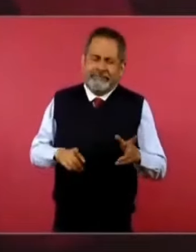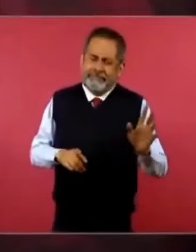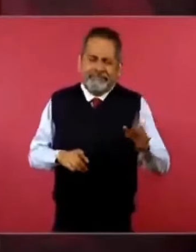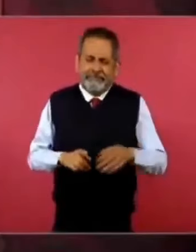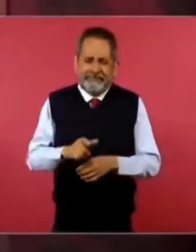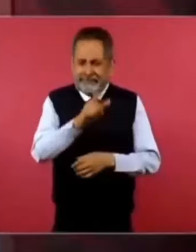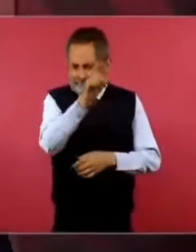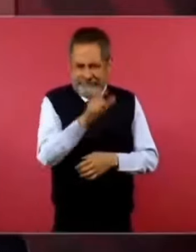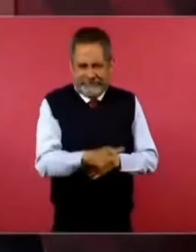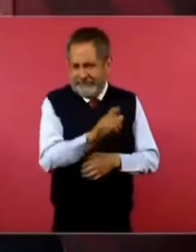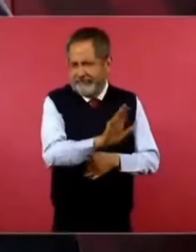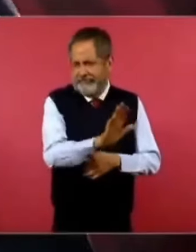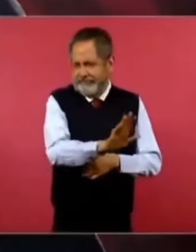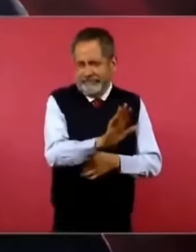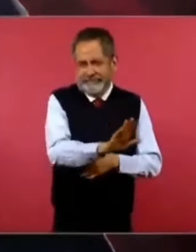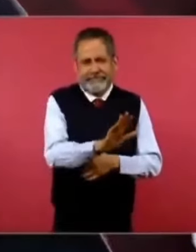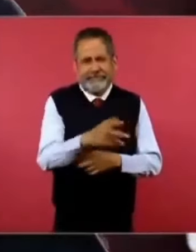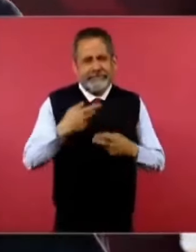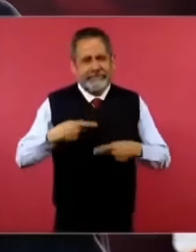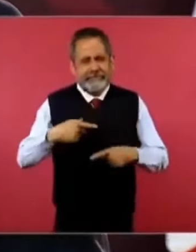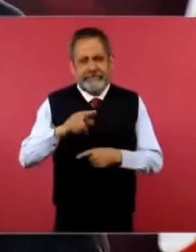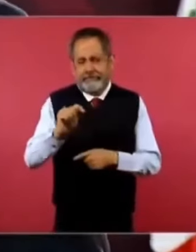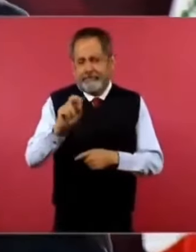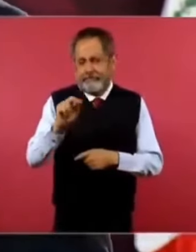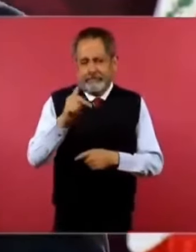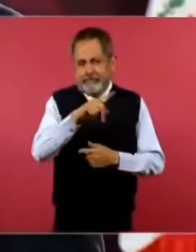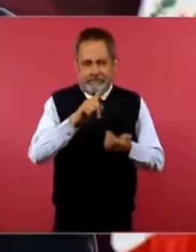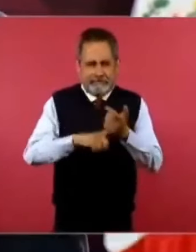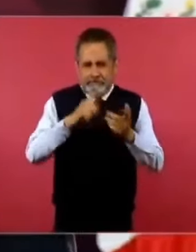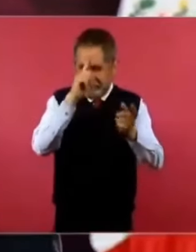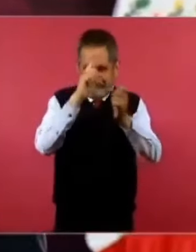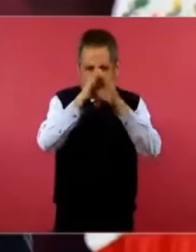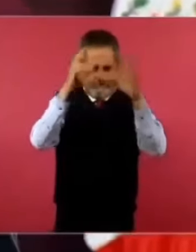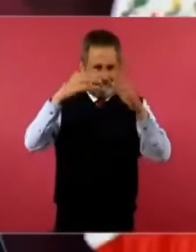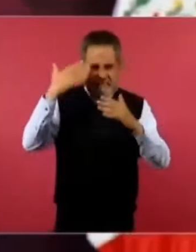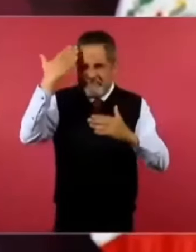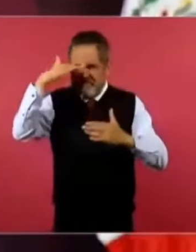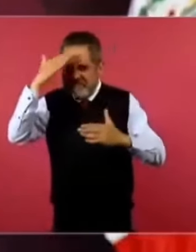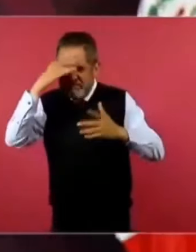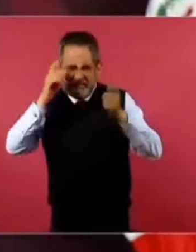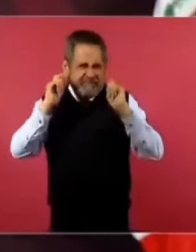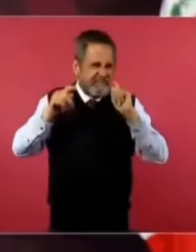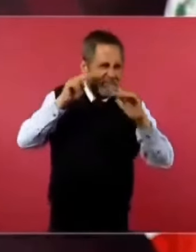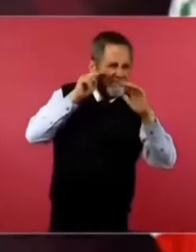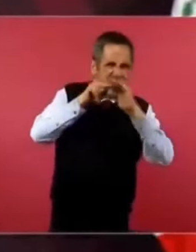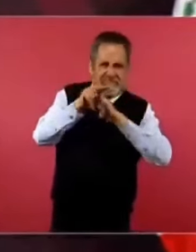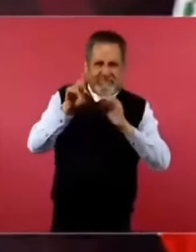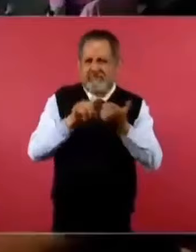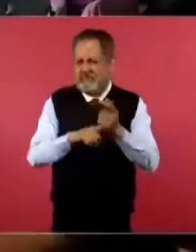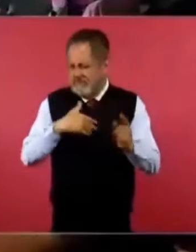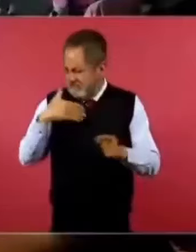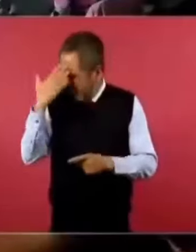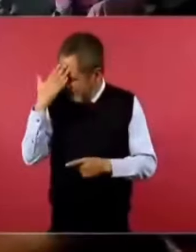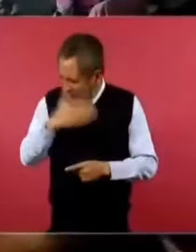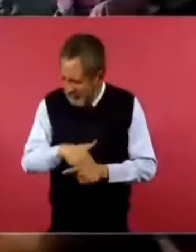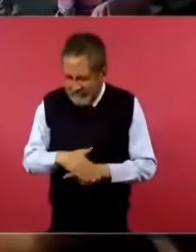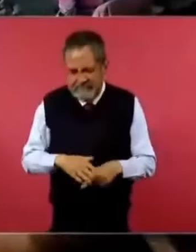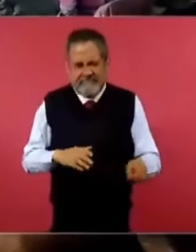una gente con mucha visión presidente